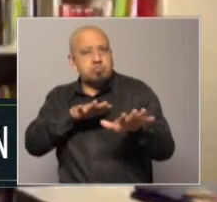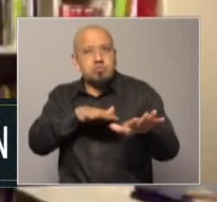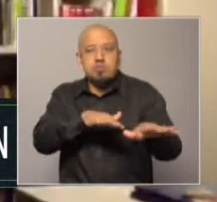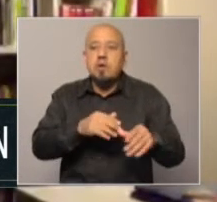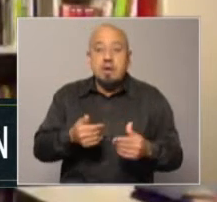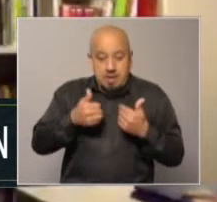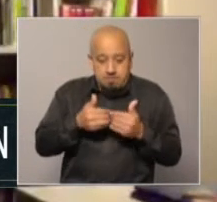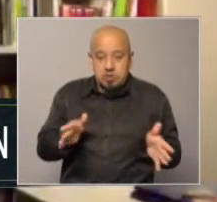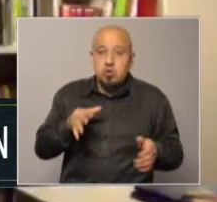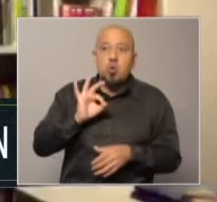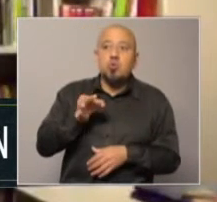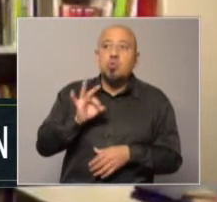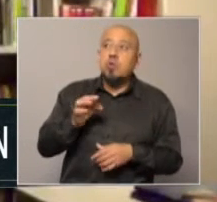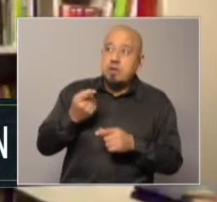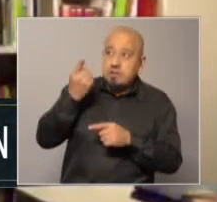medios, ciertamente,